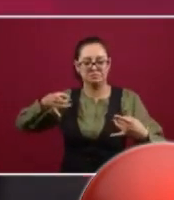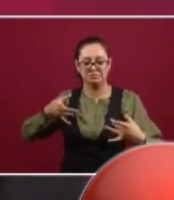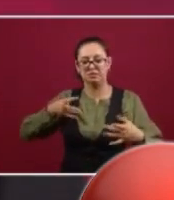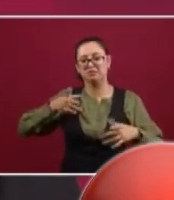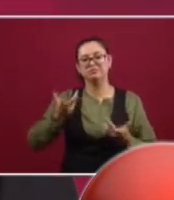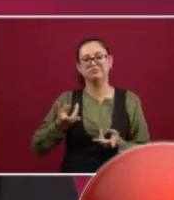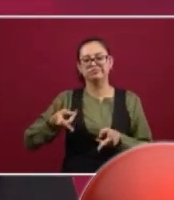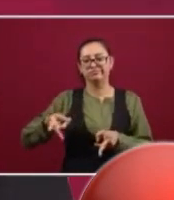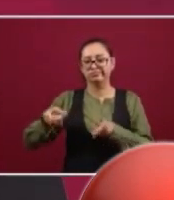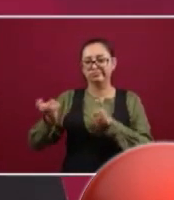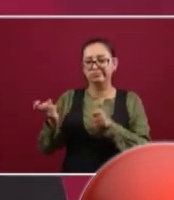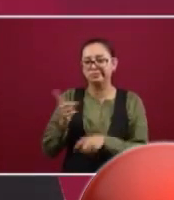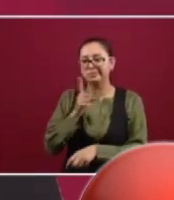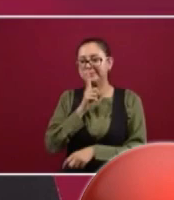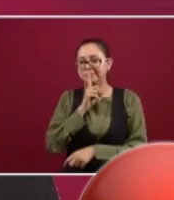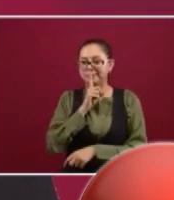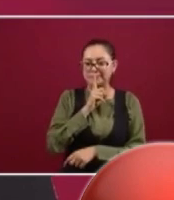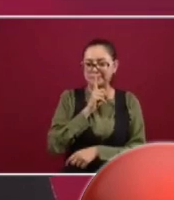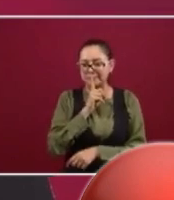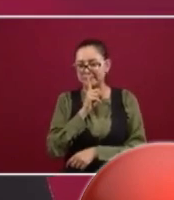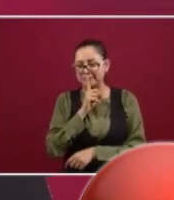no se puede hablar